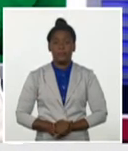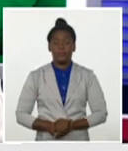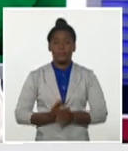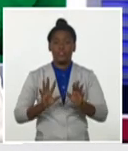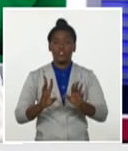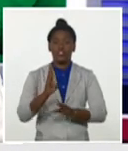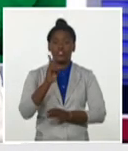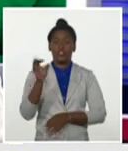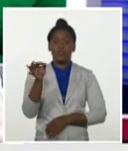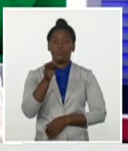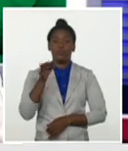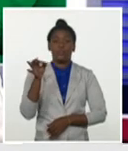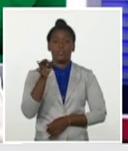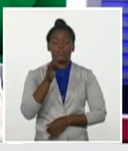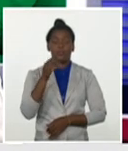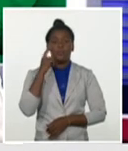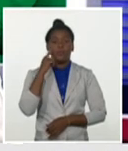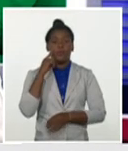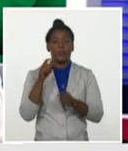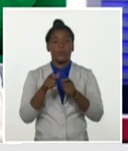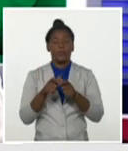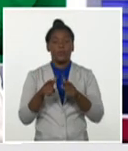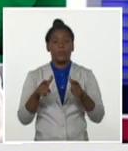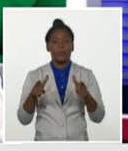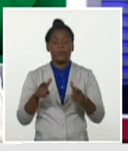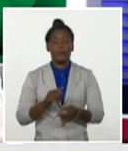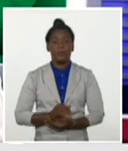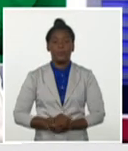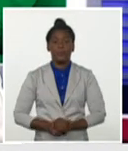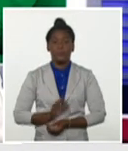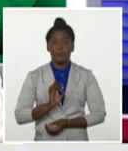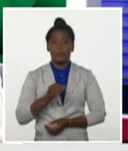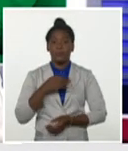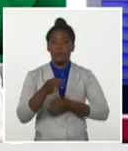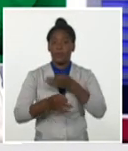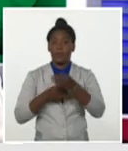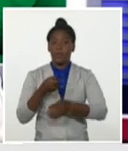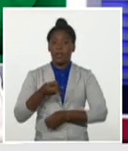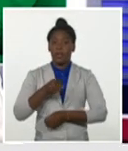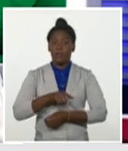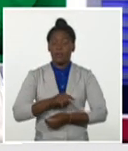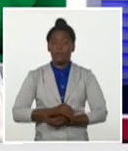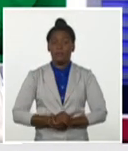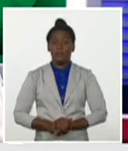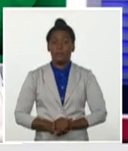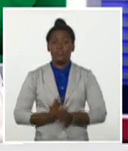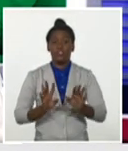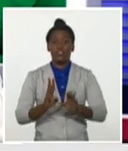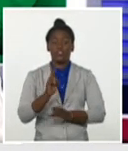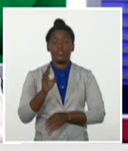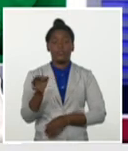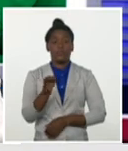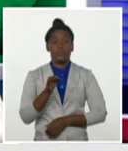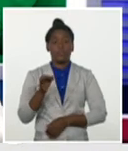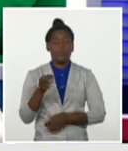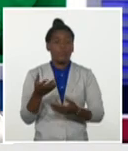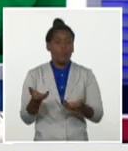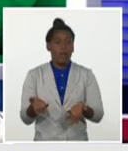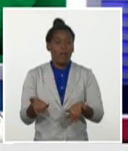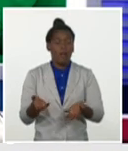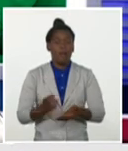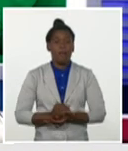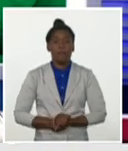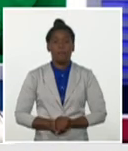municipios. Y como habíamos informado ya desde el día de ayer, los 12 municipios se corresponden con la